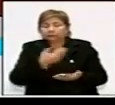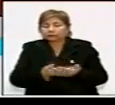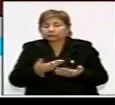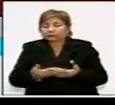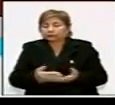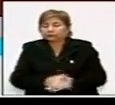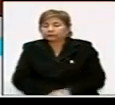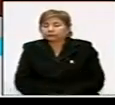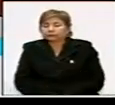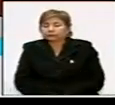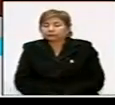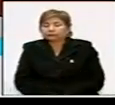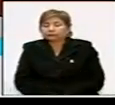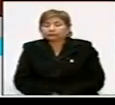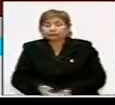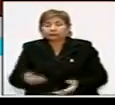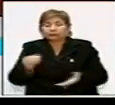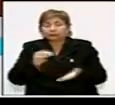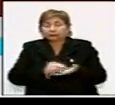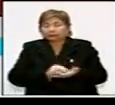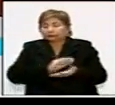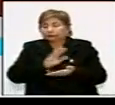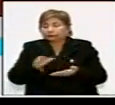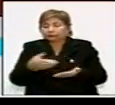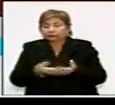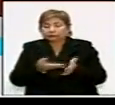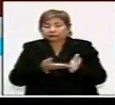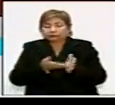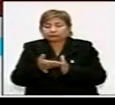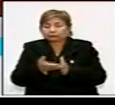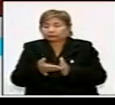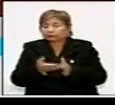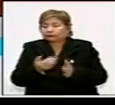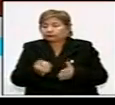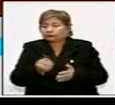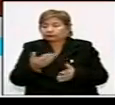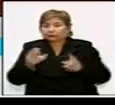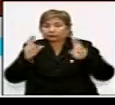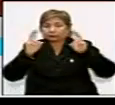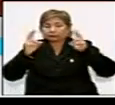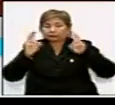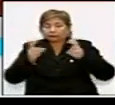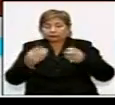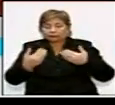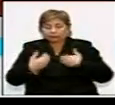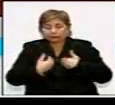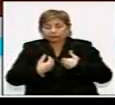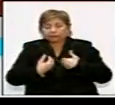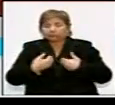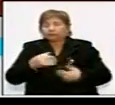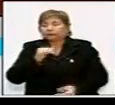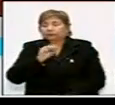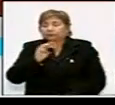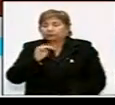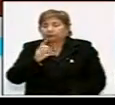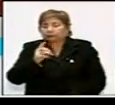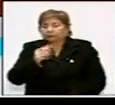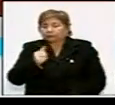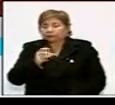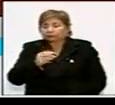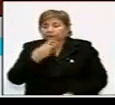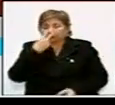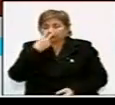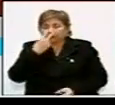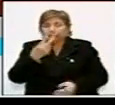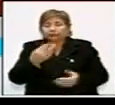cómo se ha adaptado finalmente en torno a un tema que tenía que ver con la inmunidad parlamentaria finalmente se va